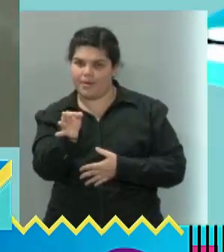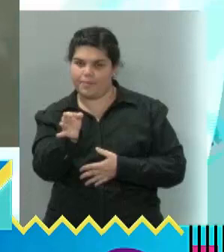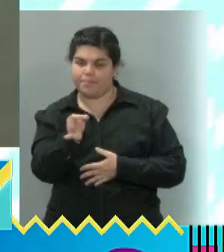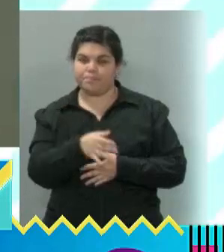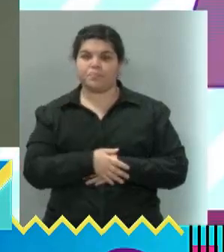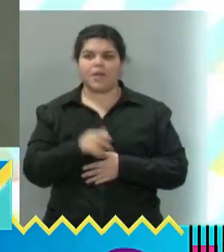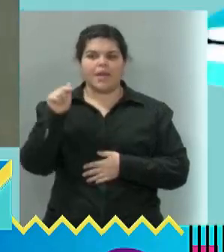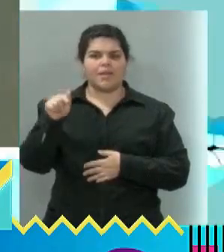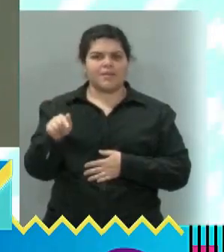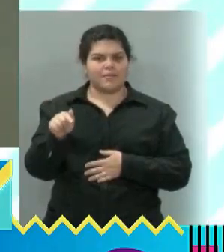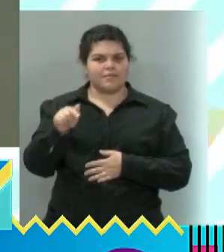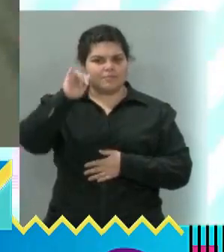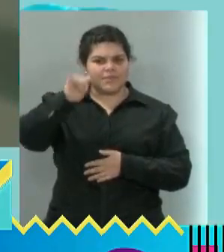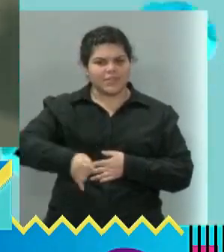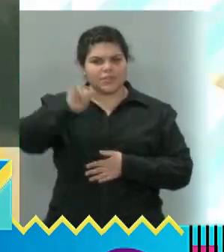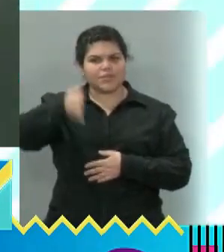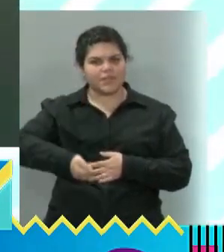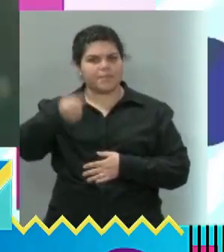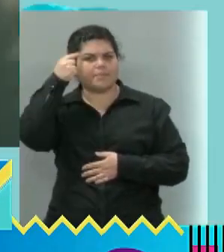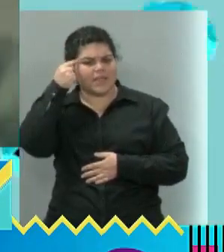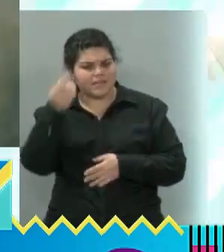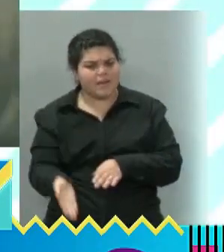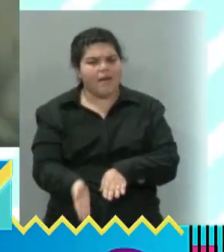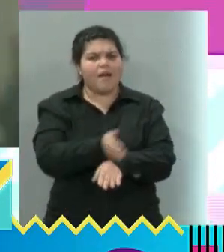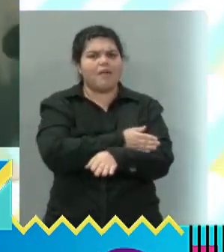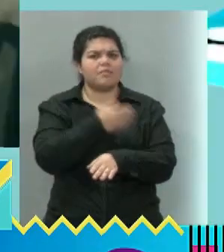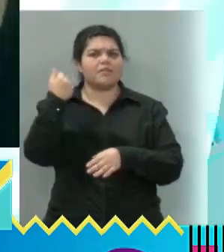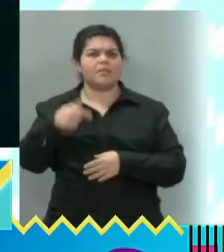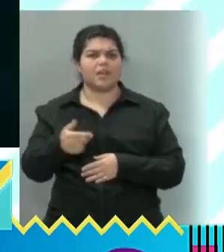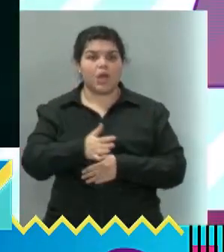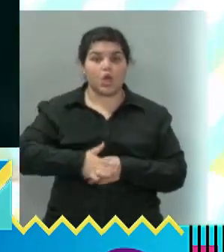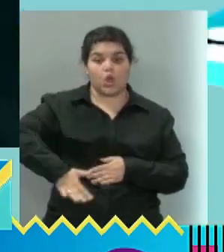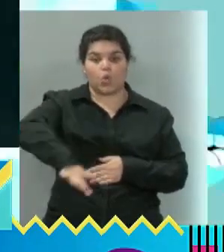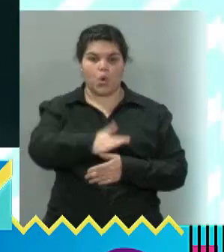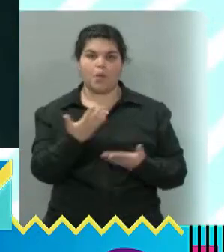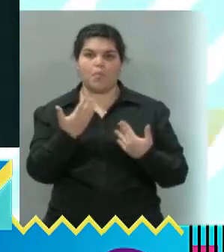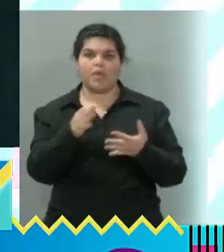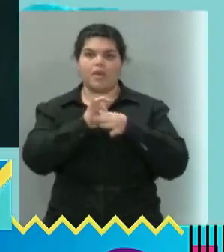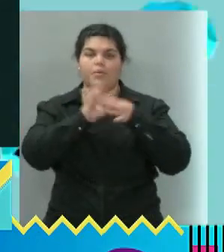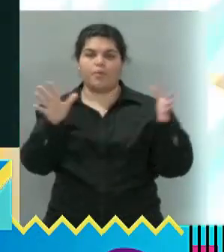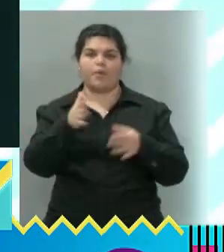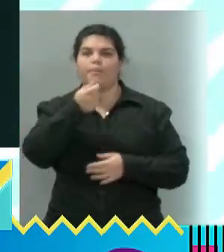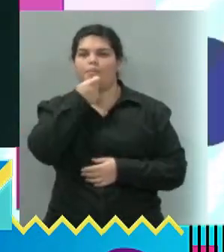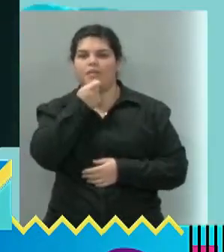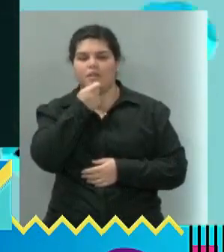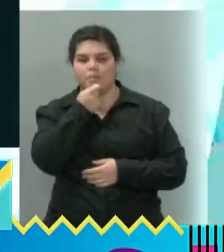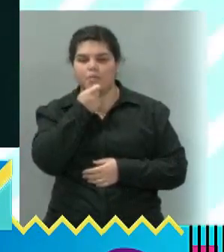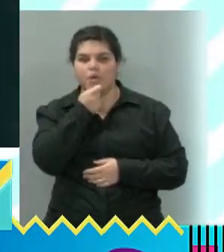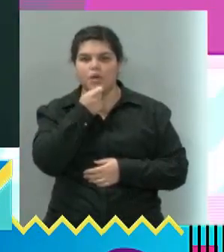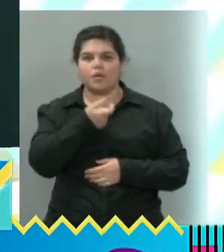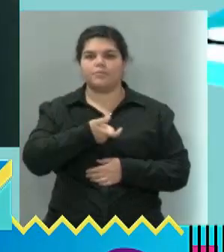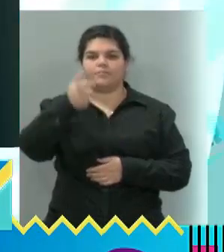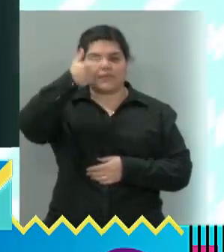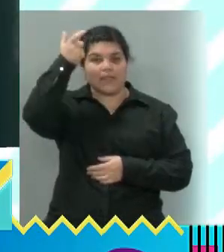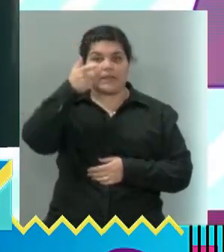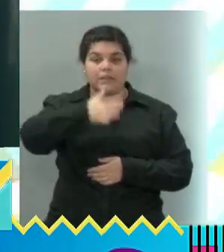puede pensar en la independencia de una región como podía ser el Virreinato del Río de la Plata, porque lo que